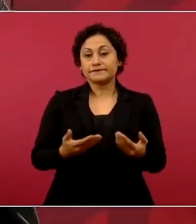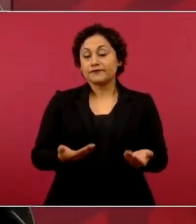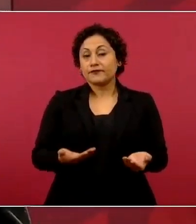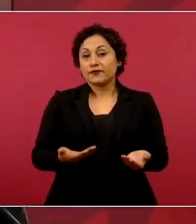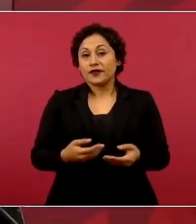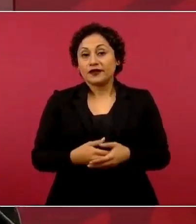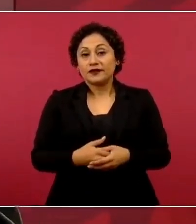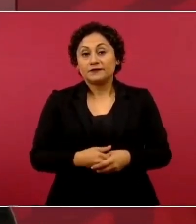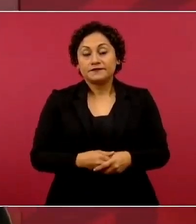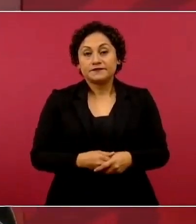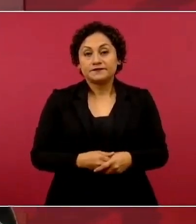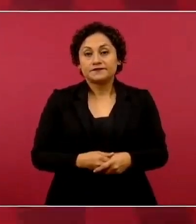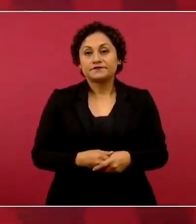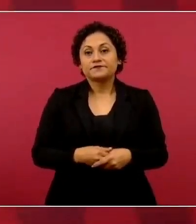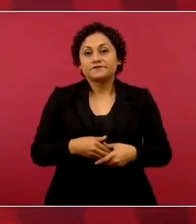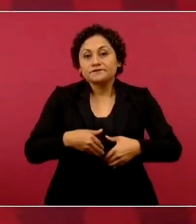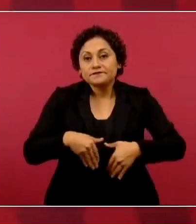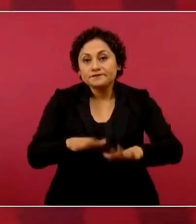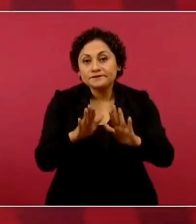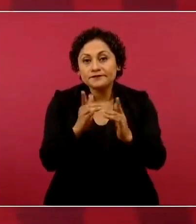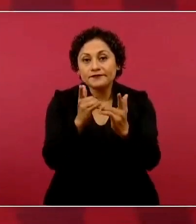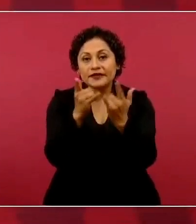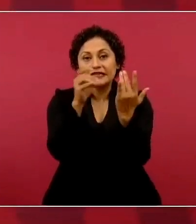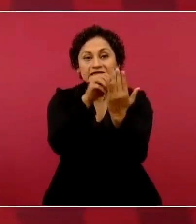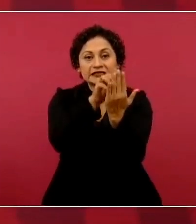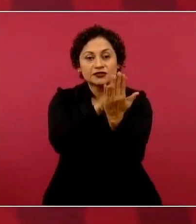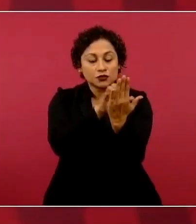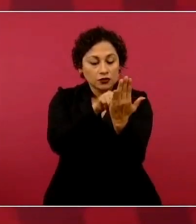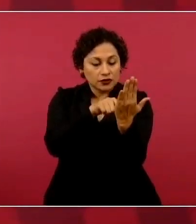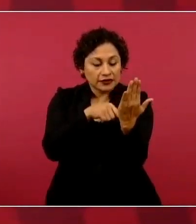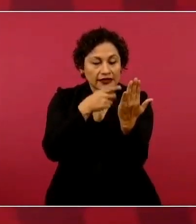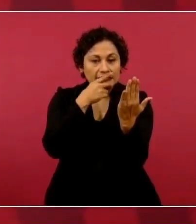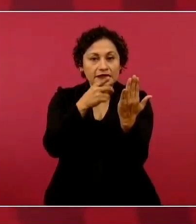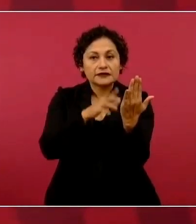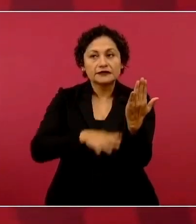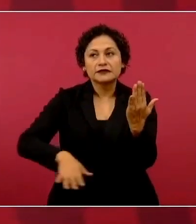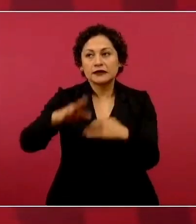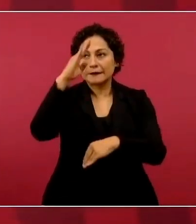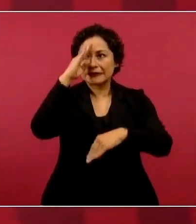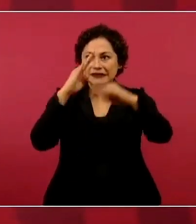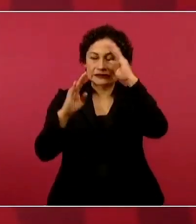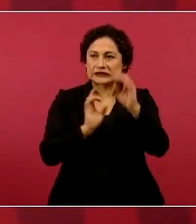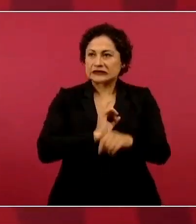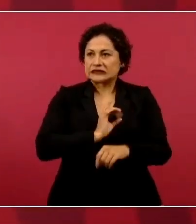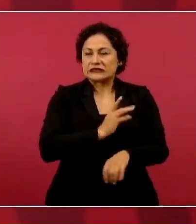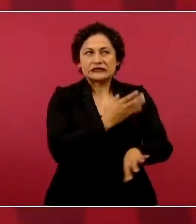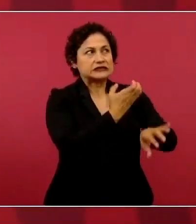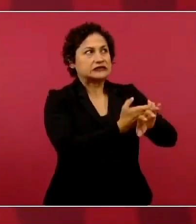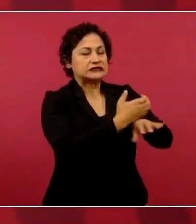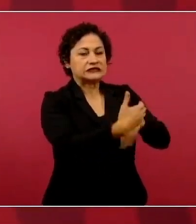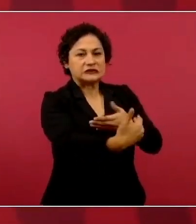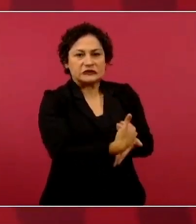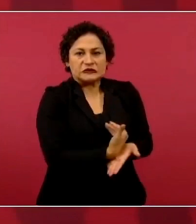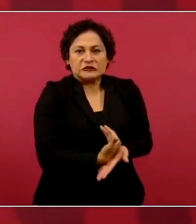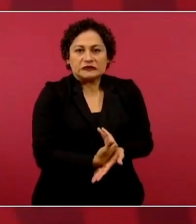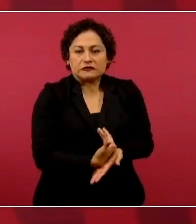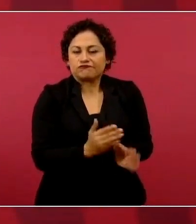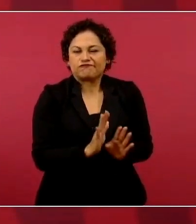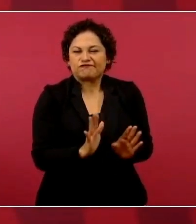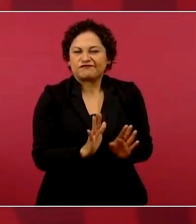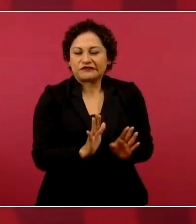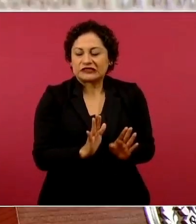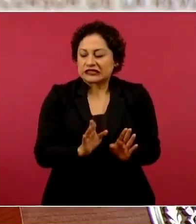se piensa que nos iban a invadir y que el general optó por